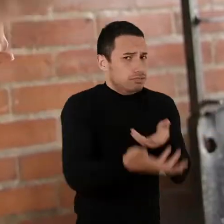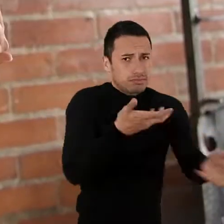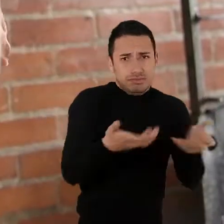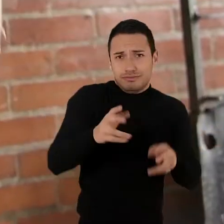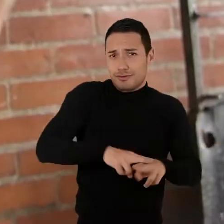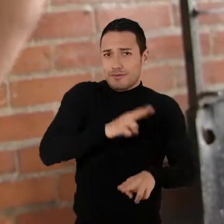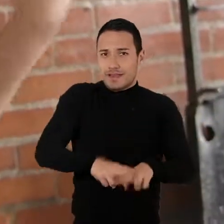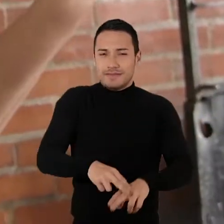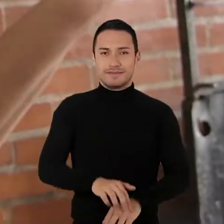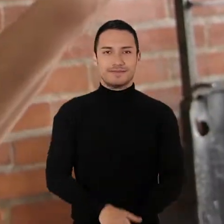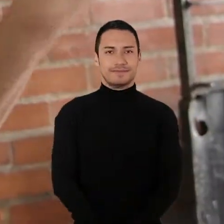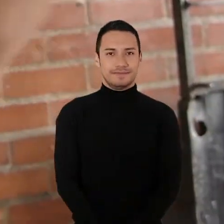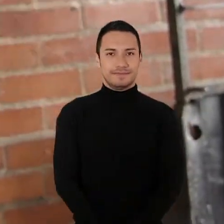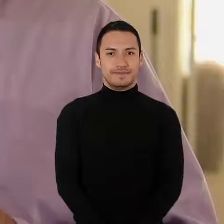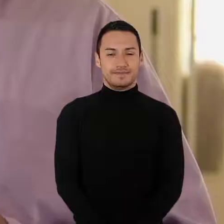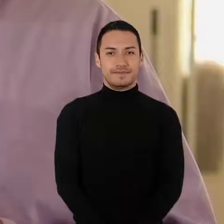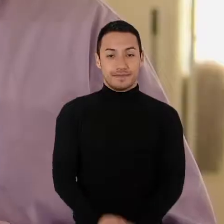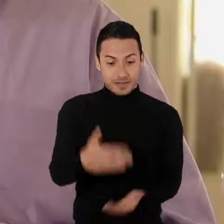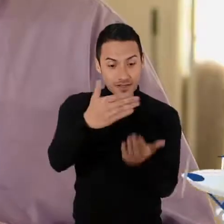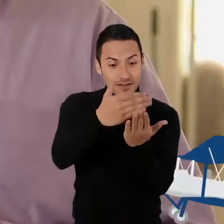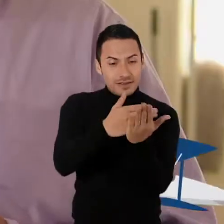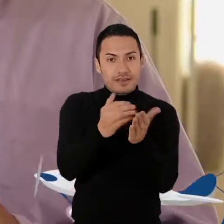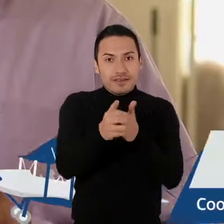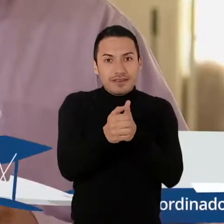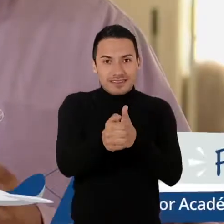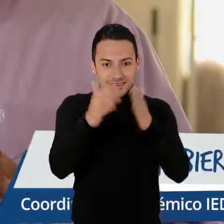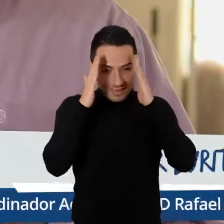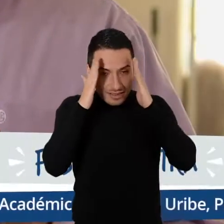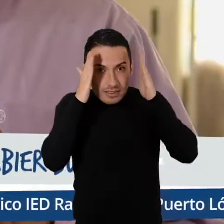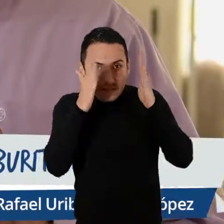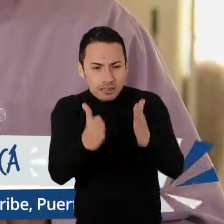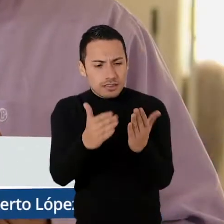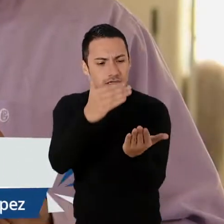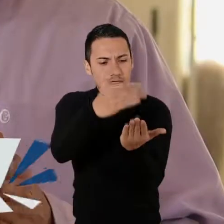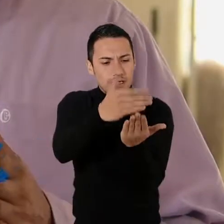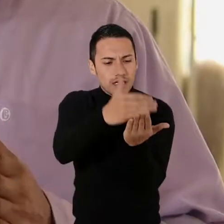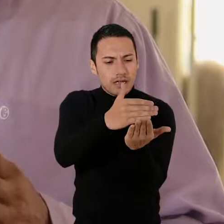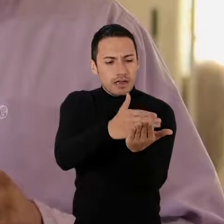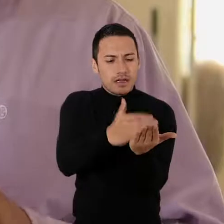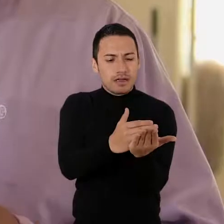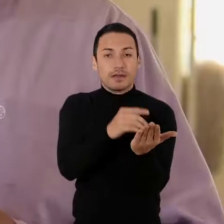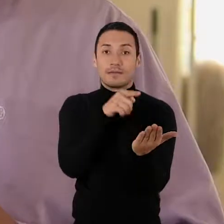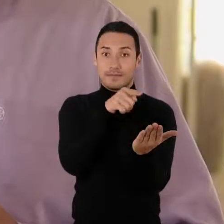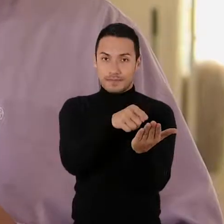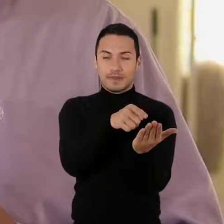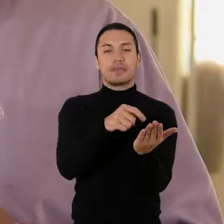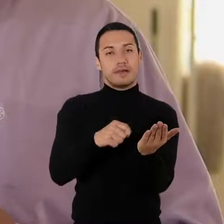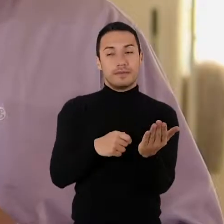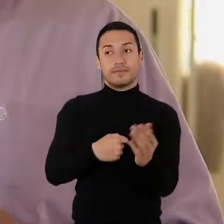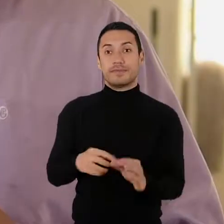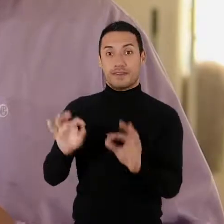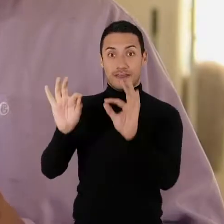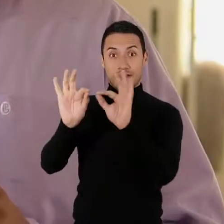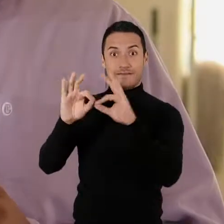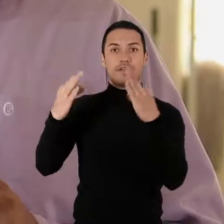estudiantes que no tienen discapacidad. La ruta de atención diseñada para este aspecto